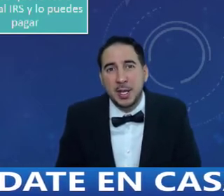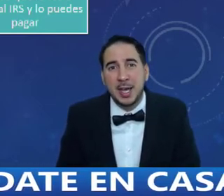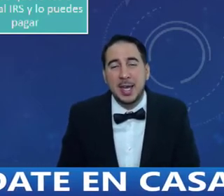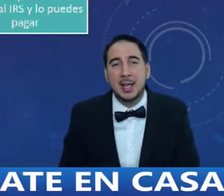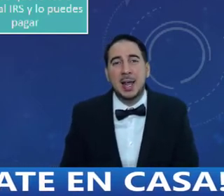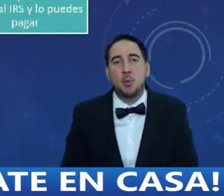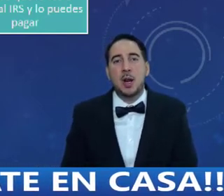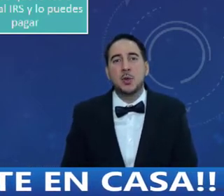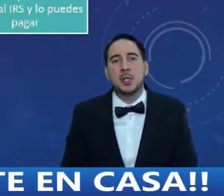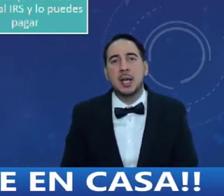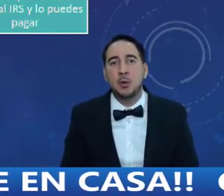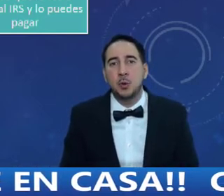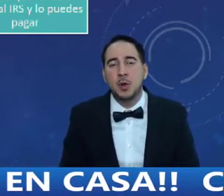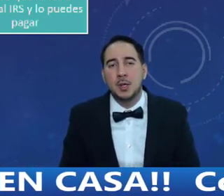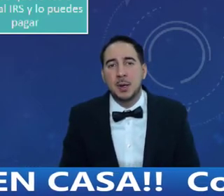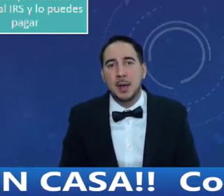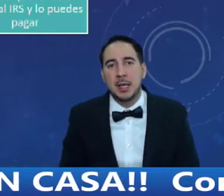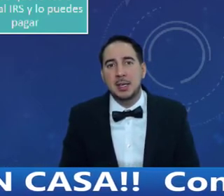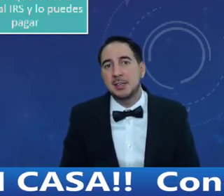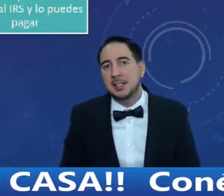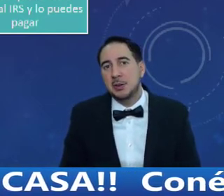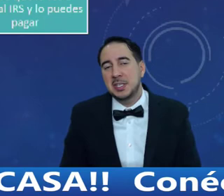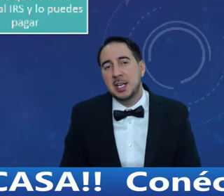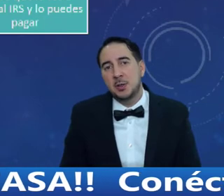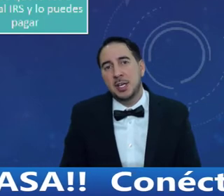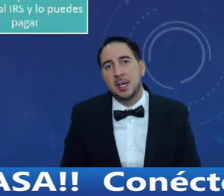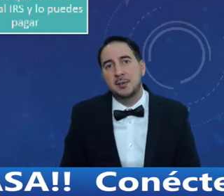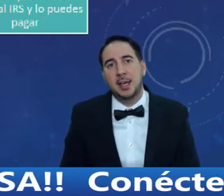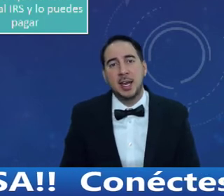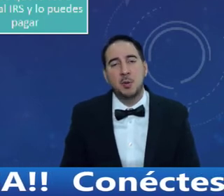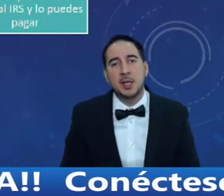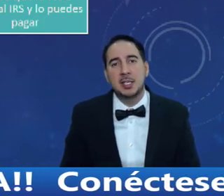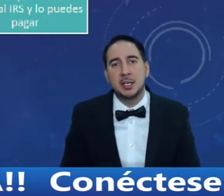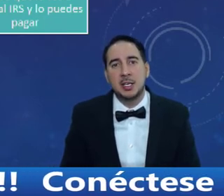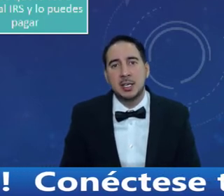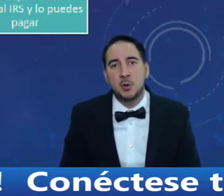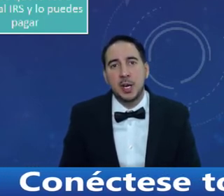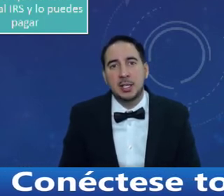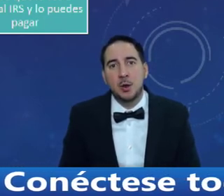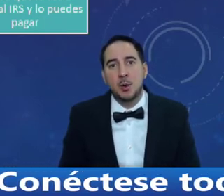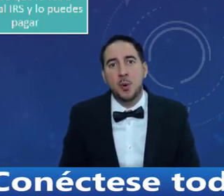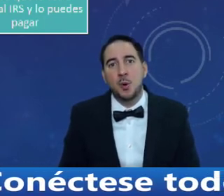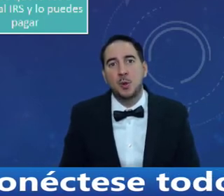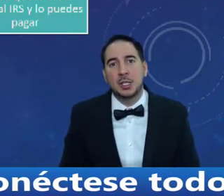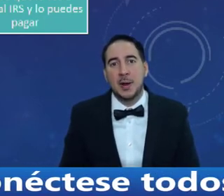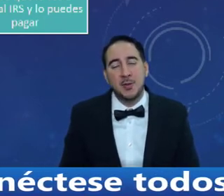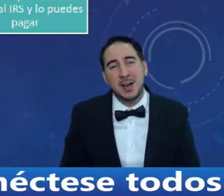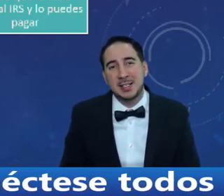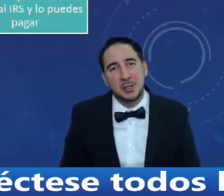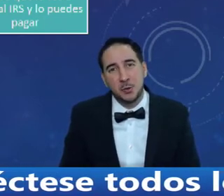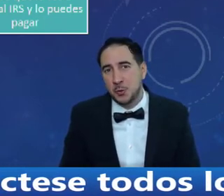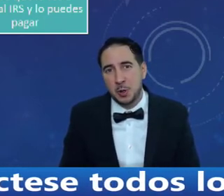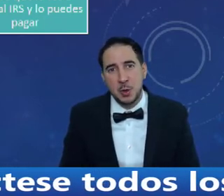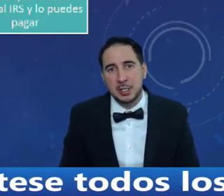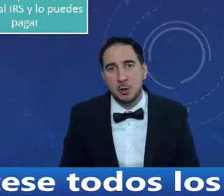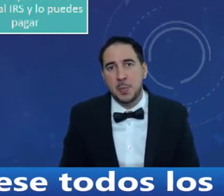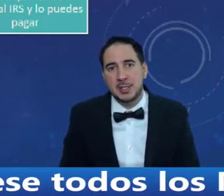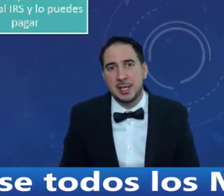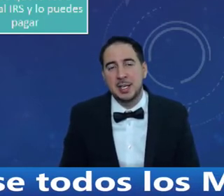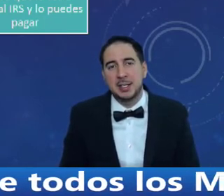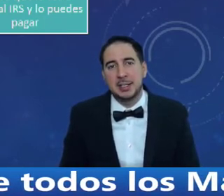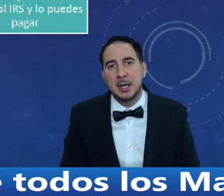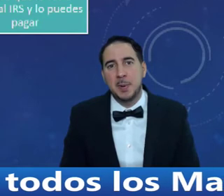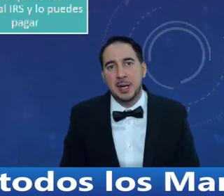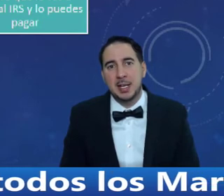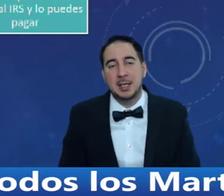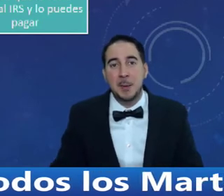cinco millones en las cuales yo he estado y he estado enseñándoles que si hubiera estado trabajando en el casino nunca hubiera tenido el